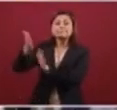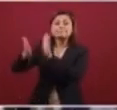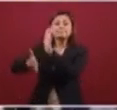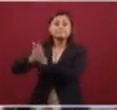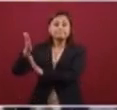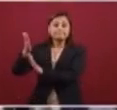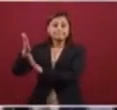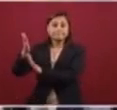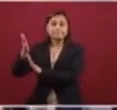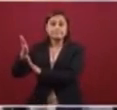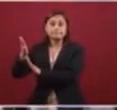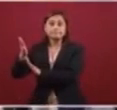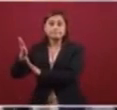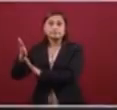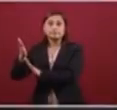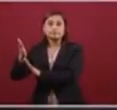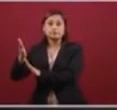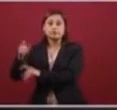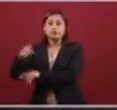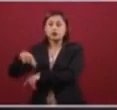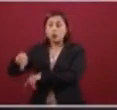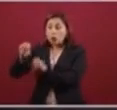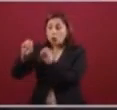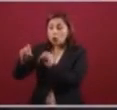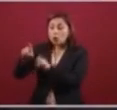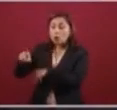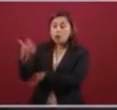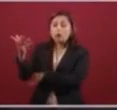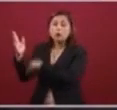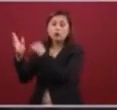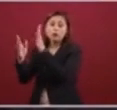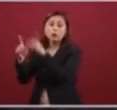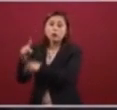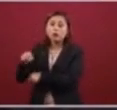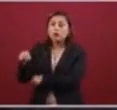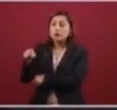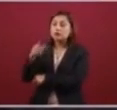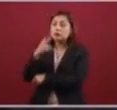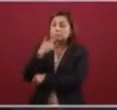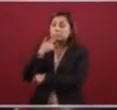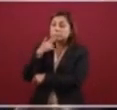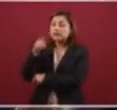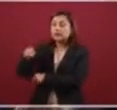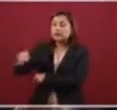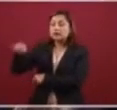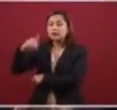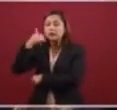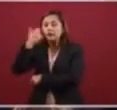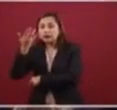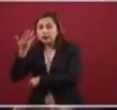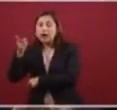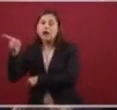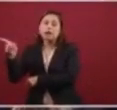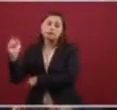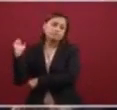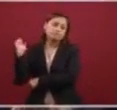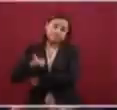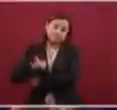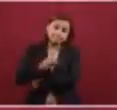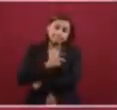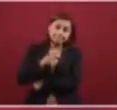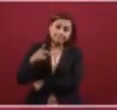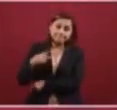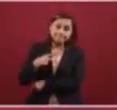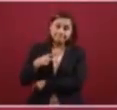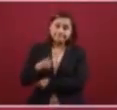caso este para crear esta reserva se tiene que pagar la indemnización de acuerdo a lo que